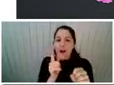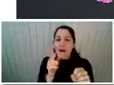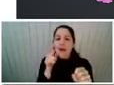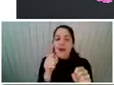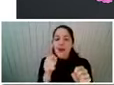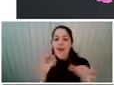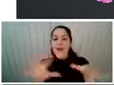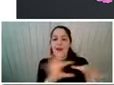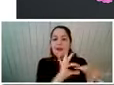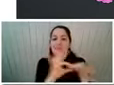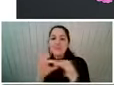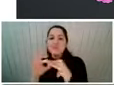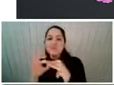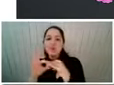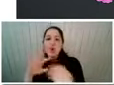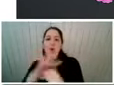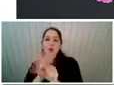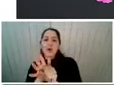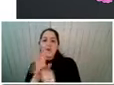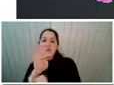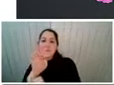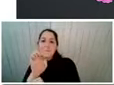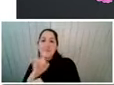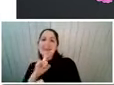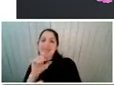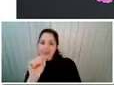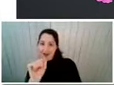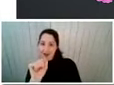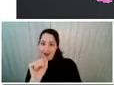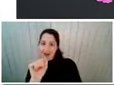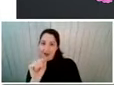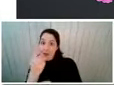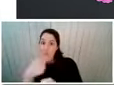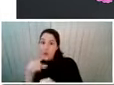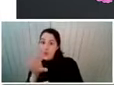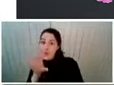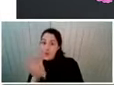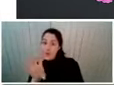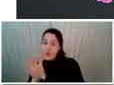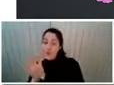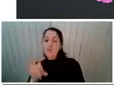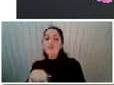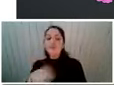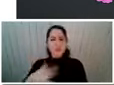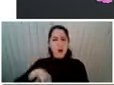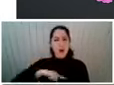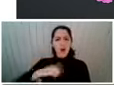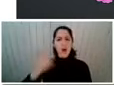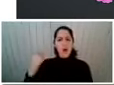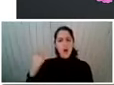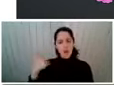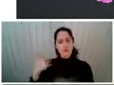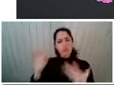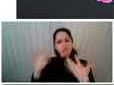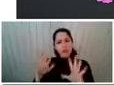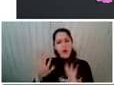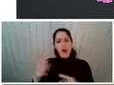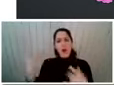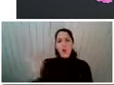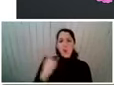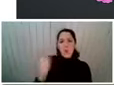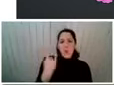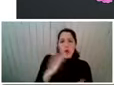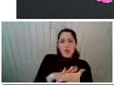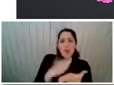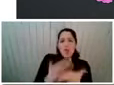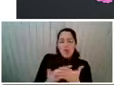beta, y ya hemos tenido otras emergencias sanitarias ocurridas por otros tipos de coronavirus, como la